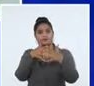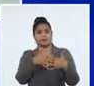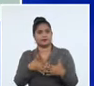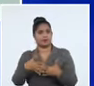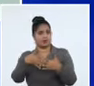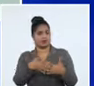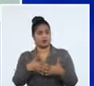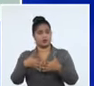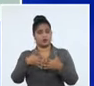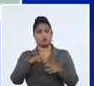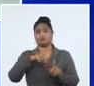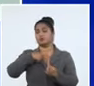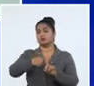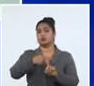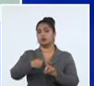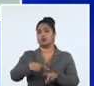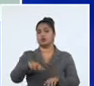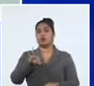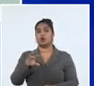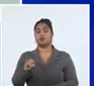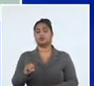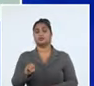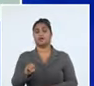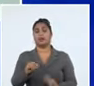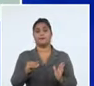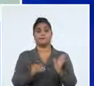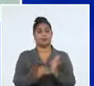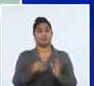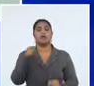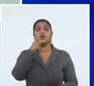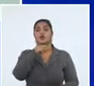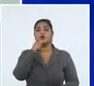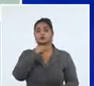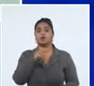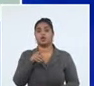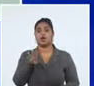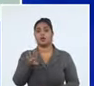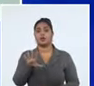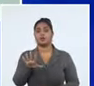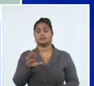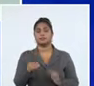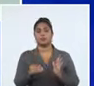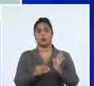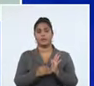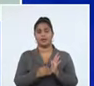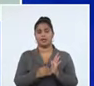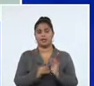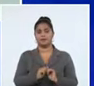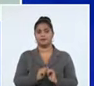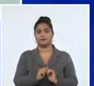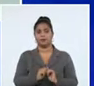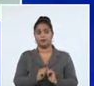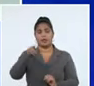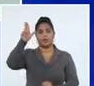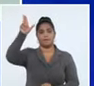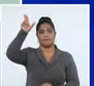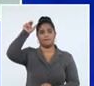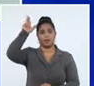con prácticamente 80.000, de Rusia con prácticamente 45.000, Perú